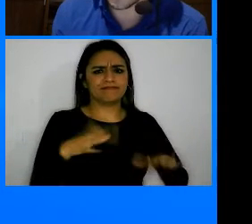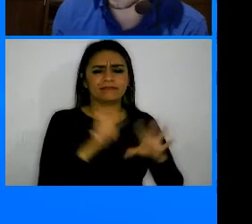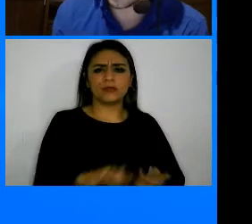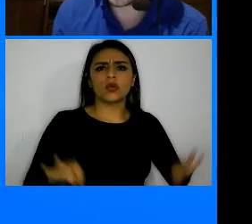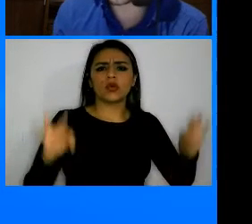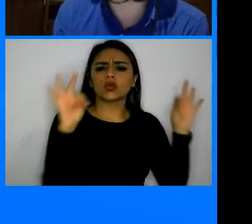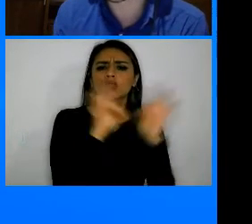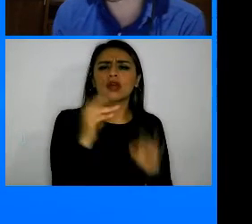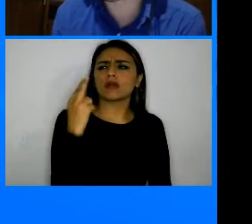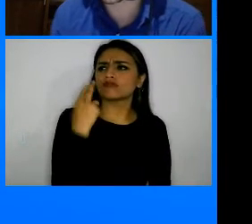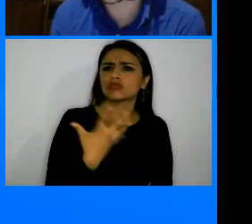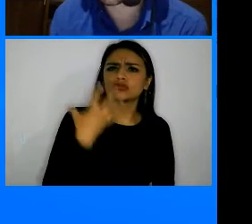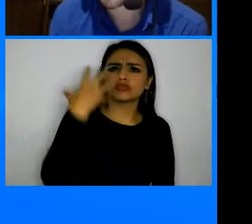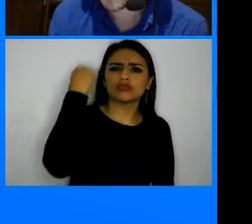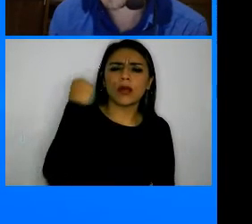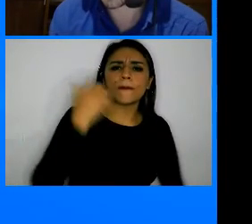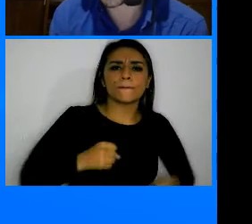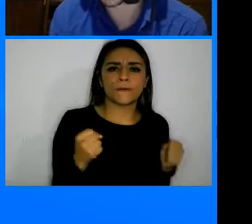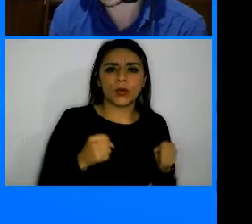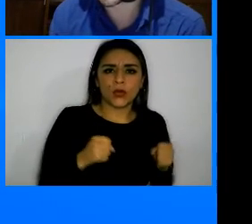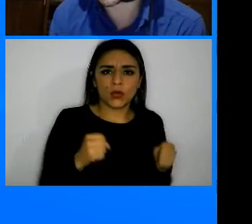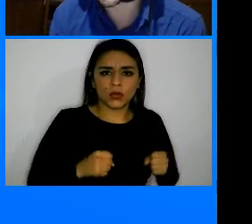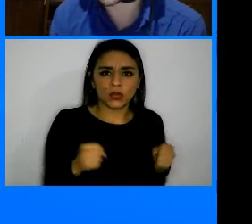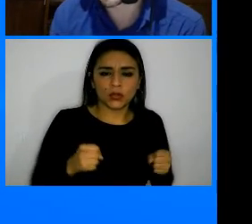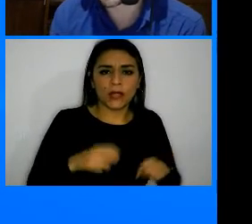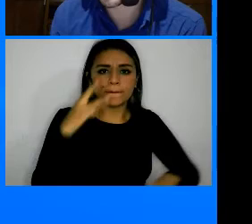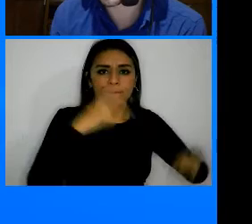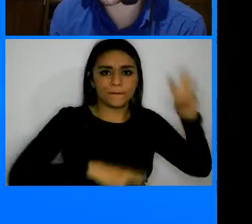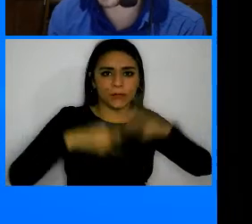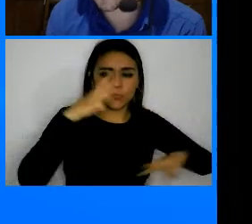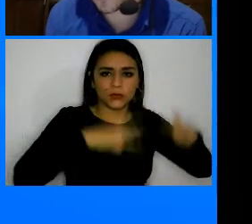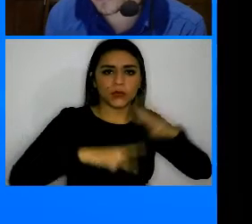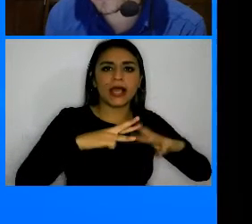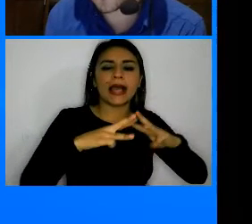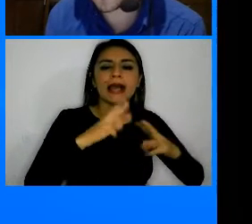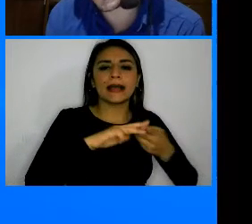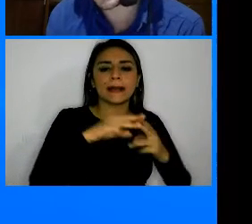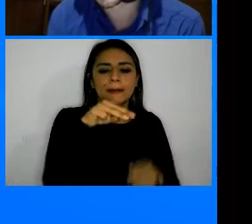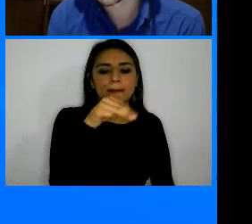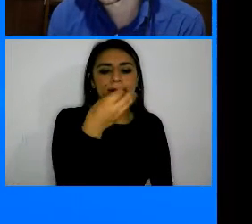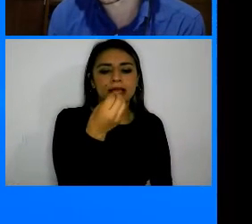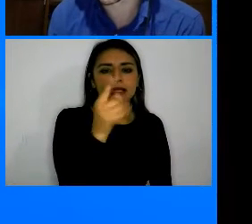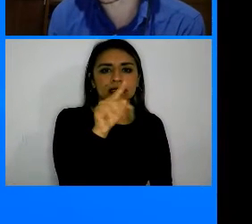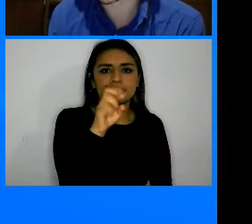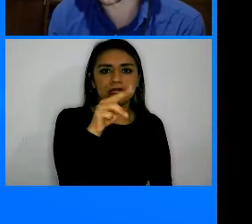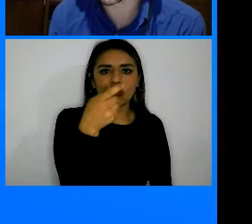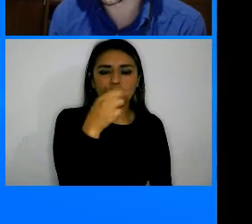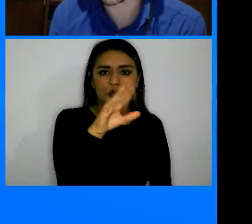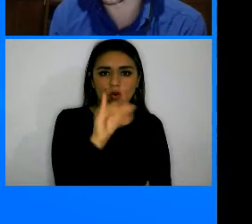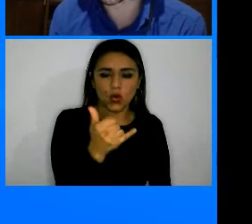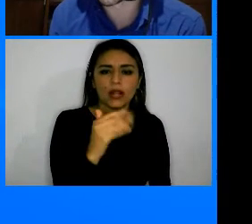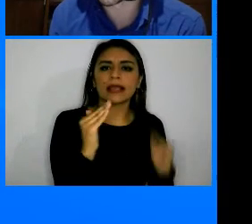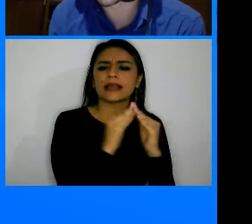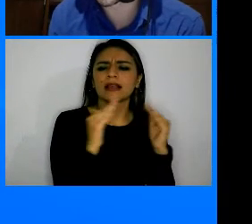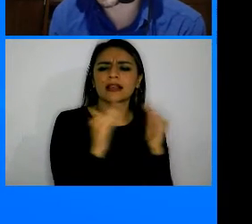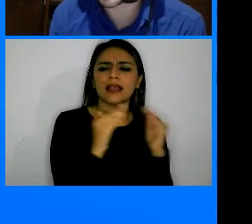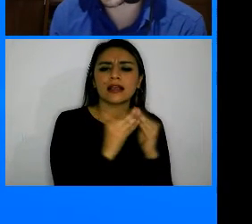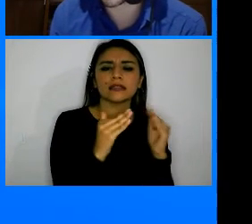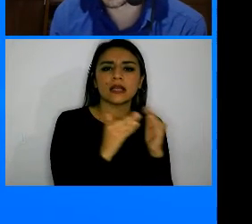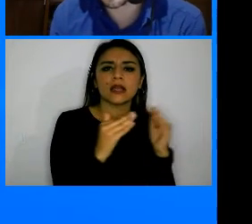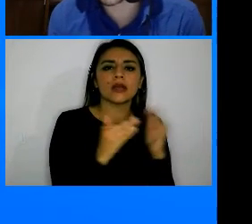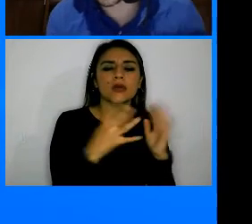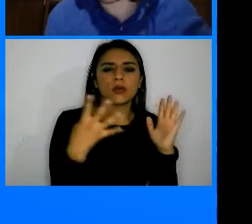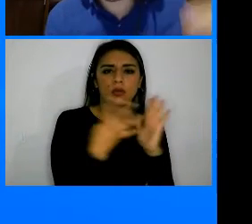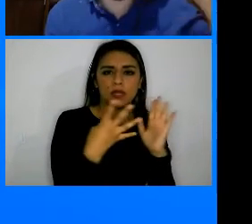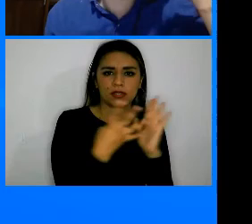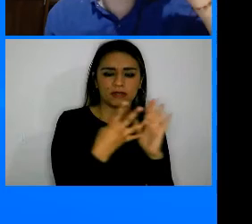importantes históricamente. En Bogotá, nuestro museo queda en la Casa del Marqués de San Jorge, que es una casa de 4.000 metros